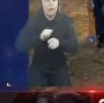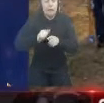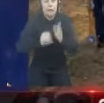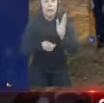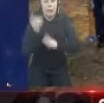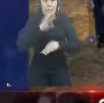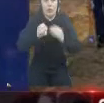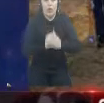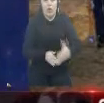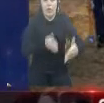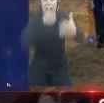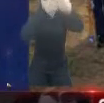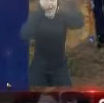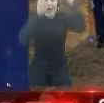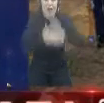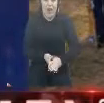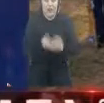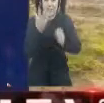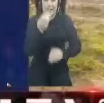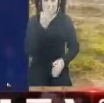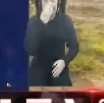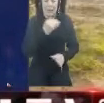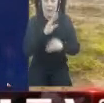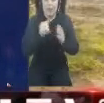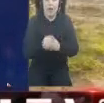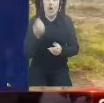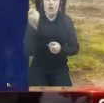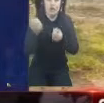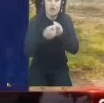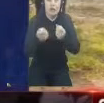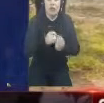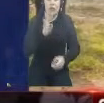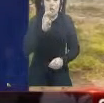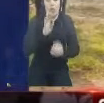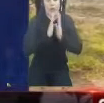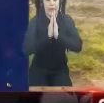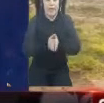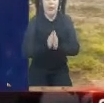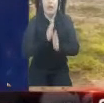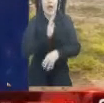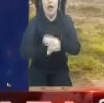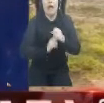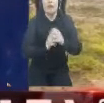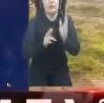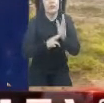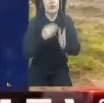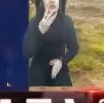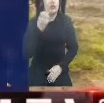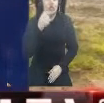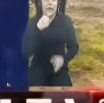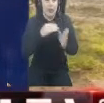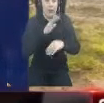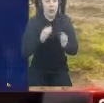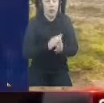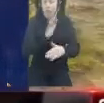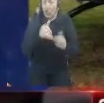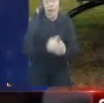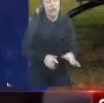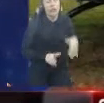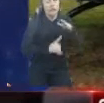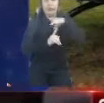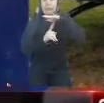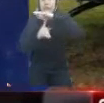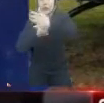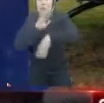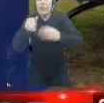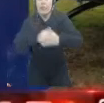las FARC-EP en el municipio de La Uribe Meta, el día 9 de diciembre de 1990, desplegaron sus alas hacia el infinito